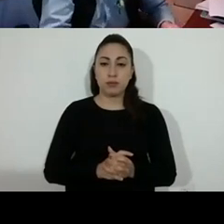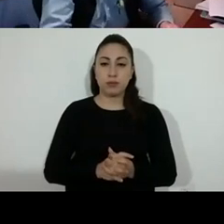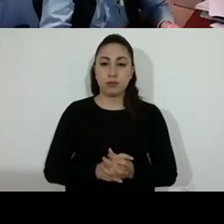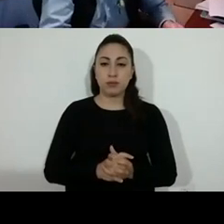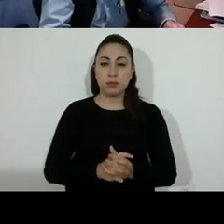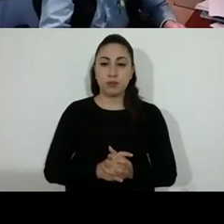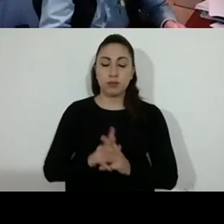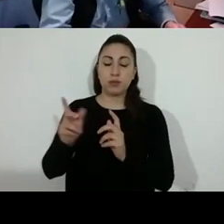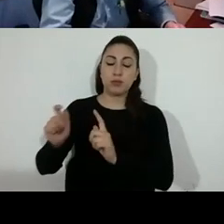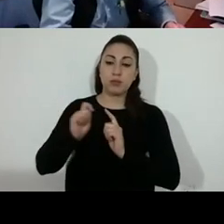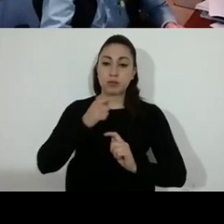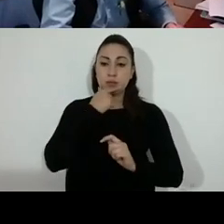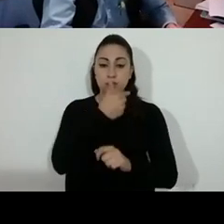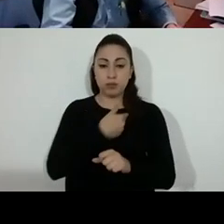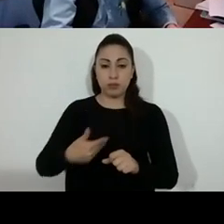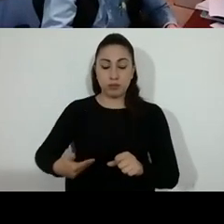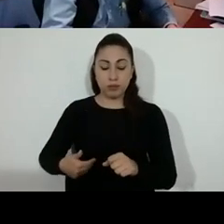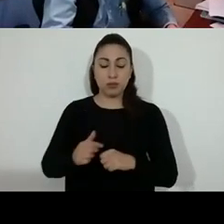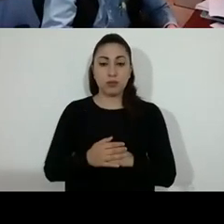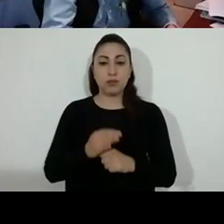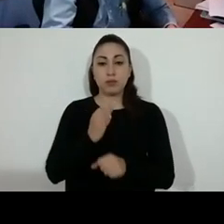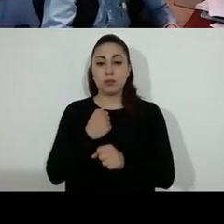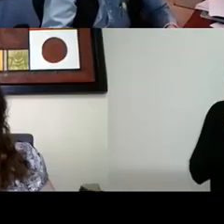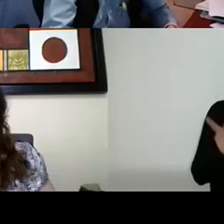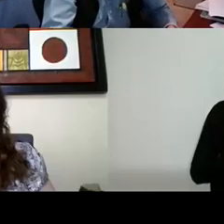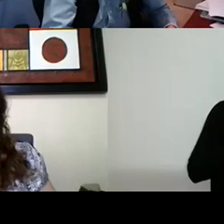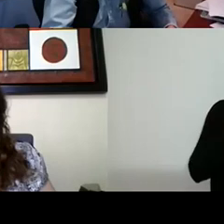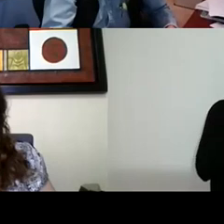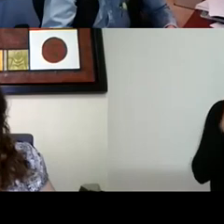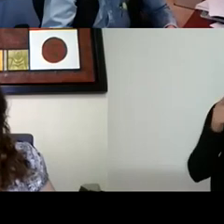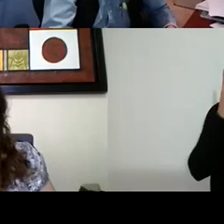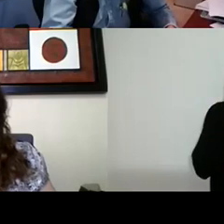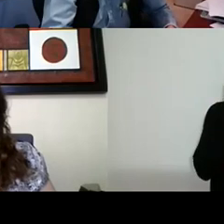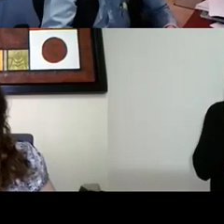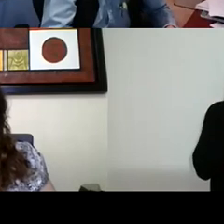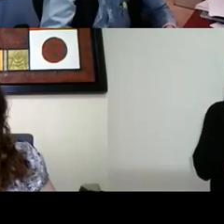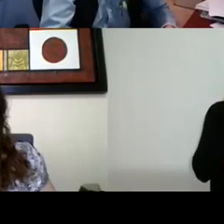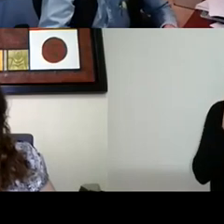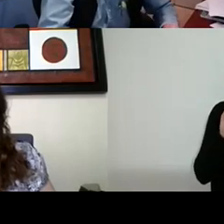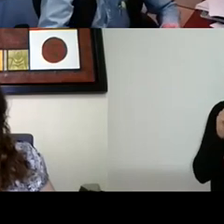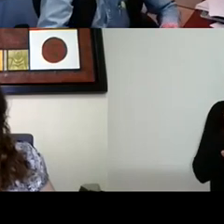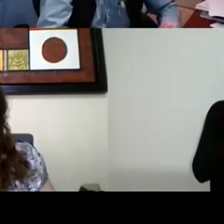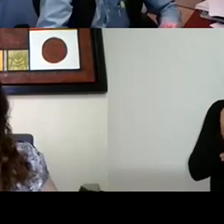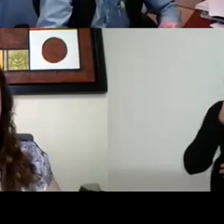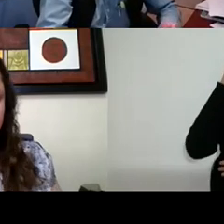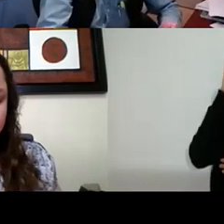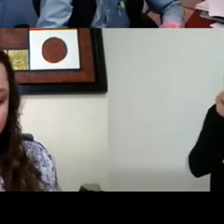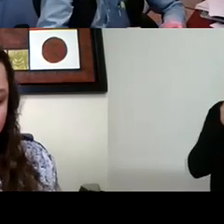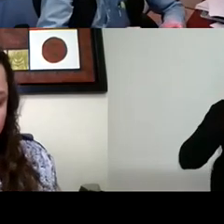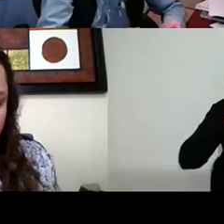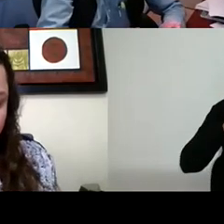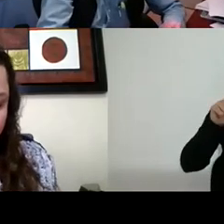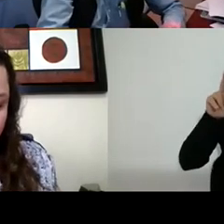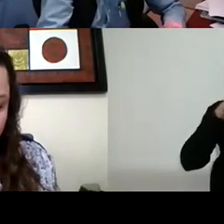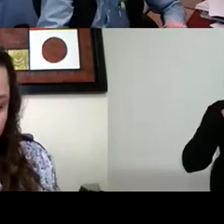Por instrucciones de la presidencia, se pregunta a las diputadas y diputados si es de obviar la lectura del orden del día y aprobarla en